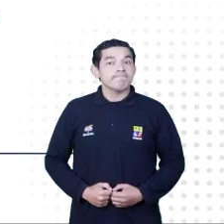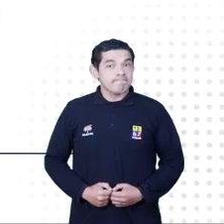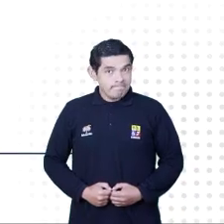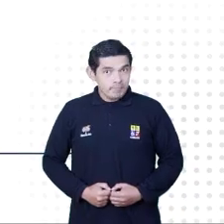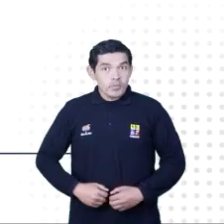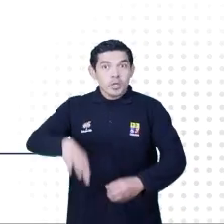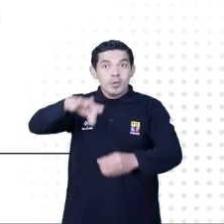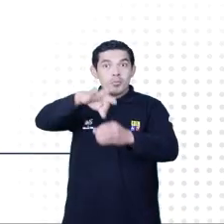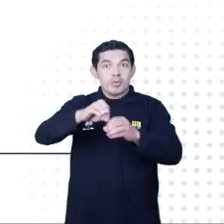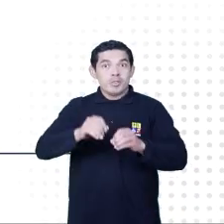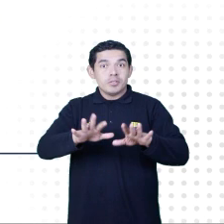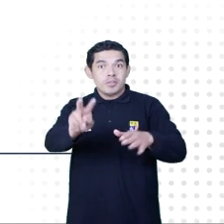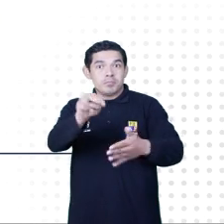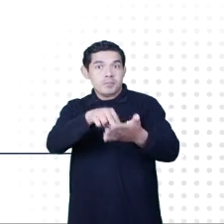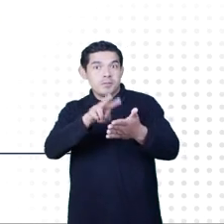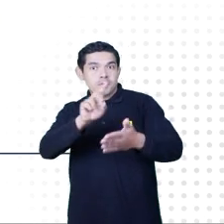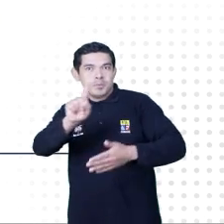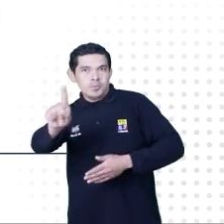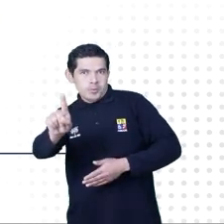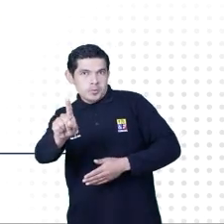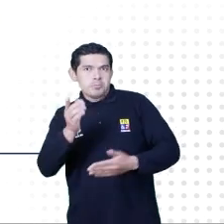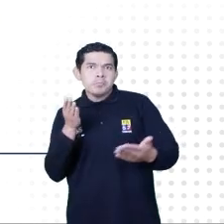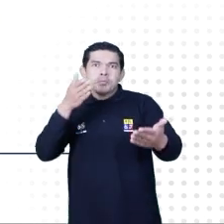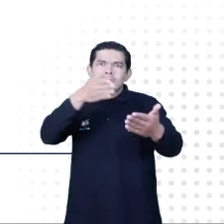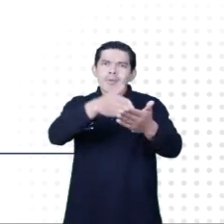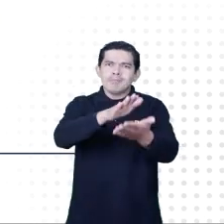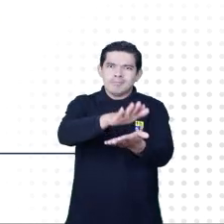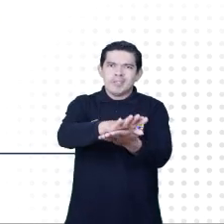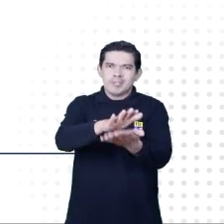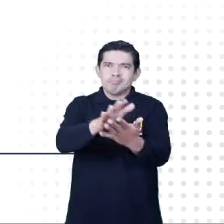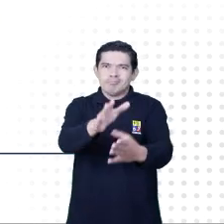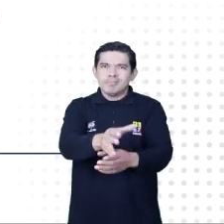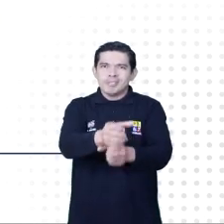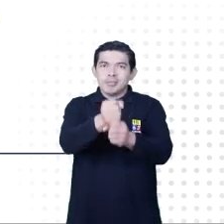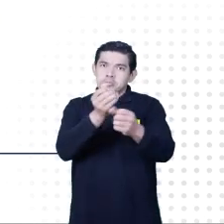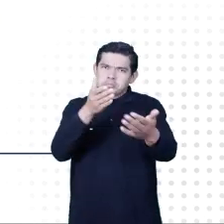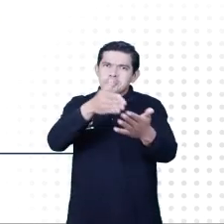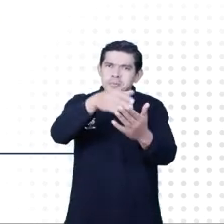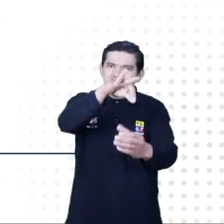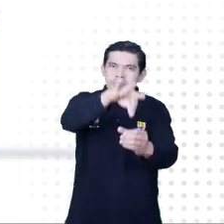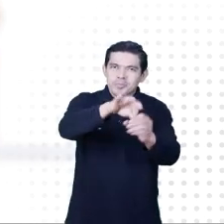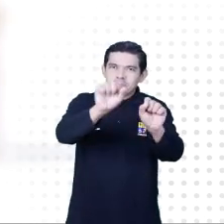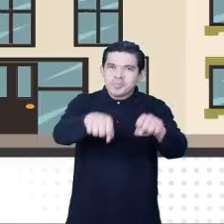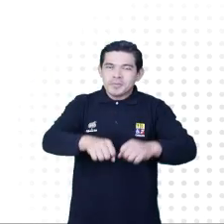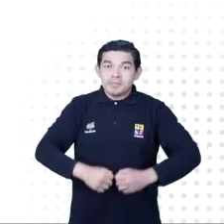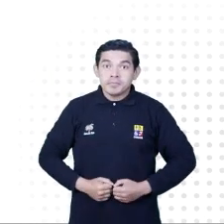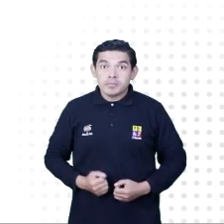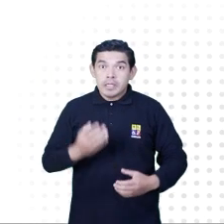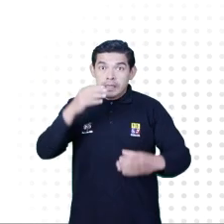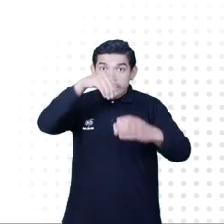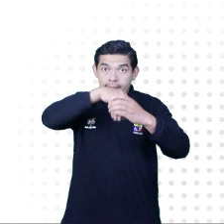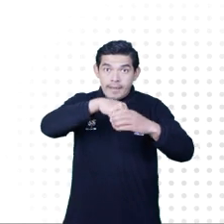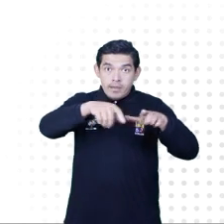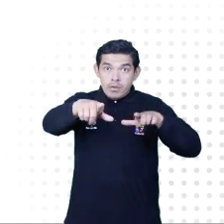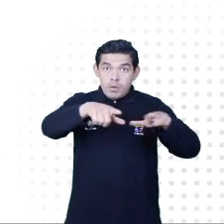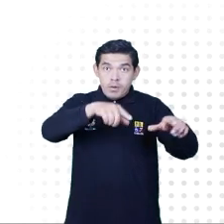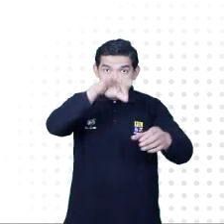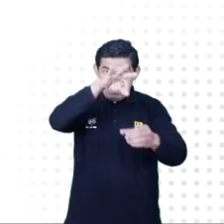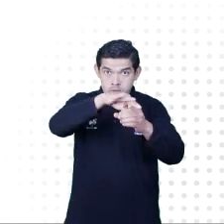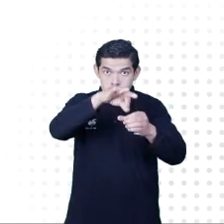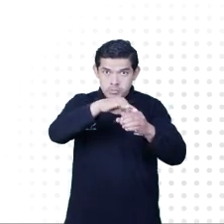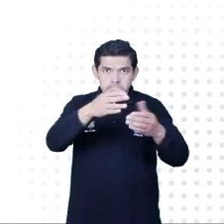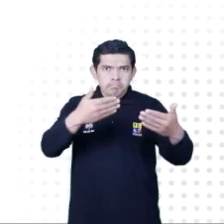En las elecciones generales 2021, acude seguro a ejercer tu derecho al voto. Al interior de cada